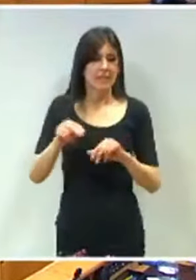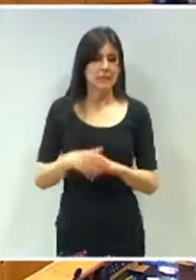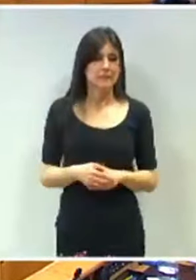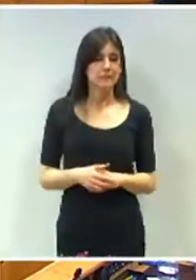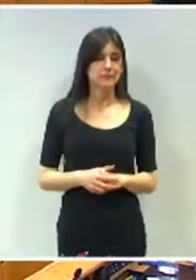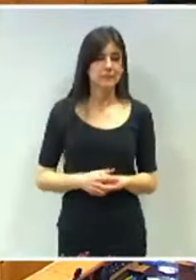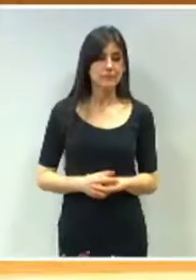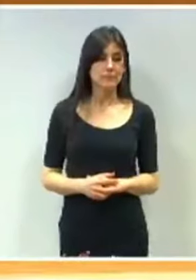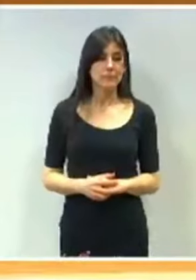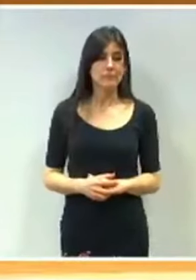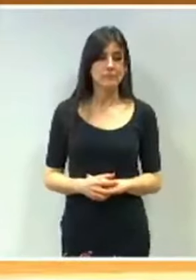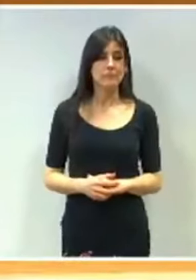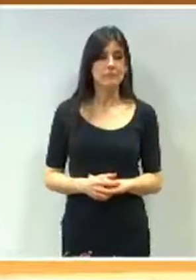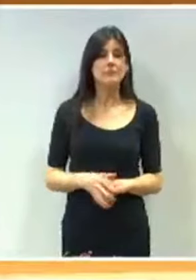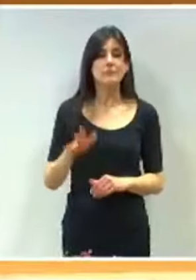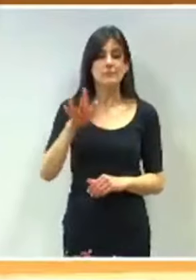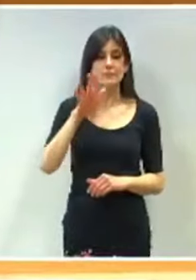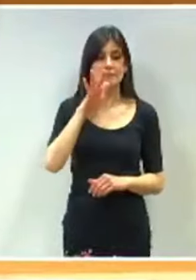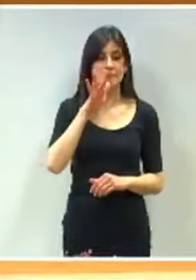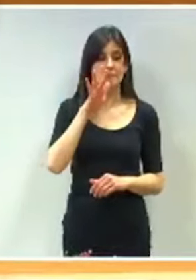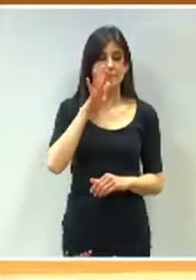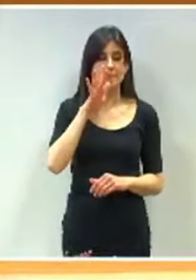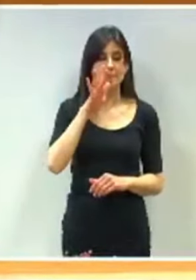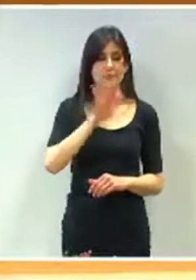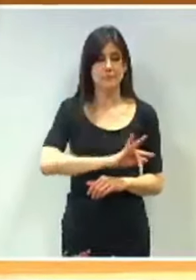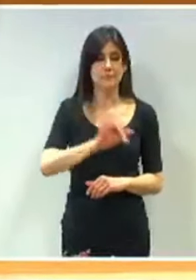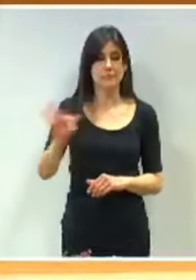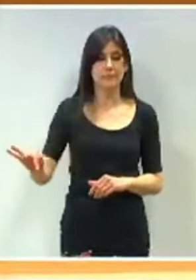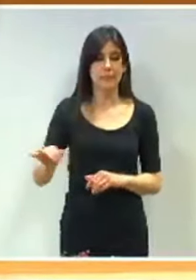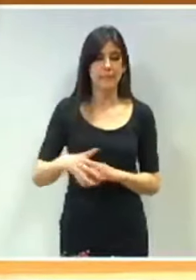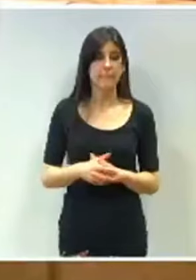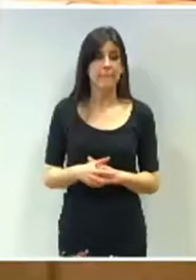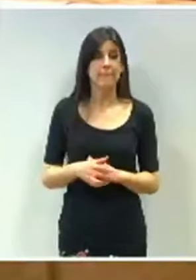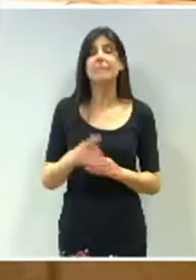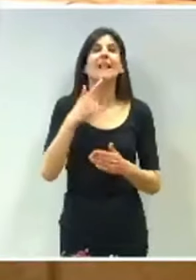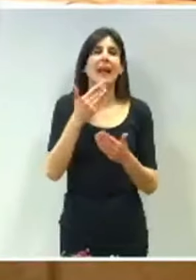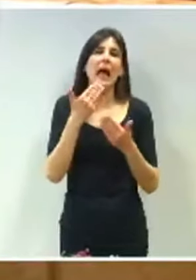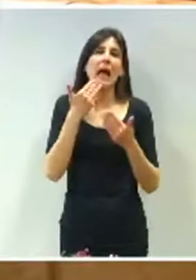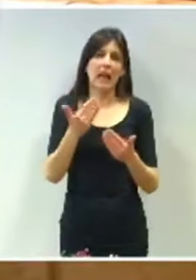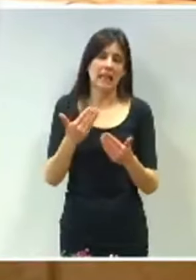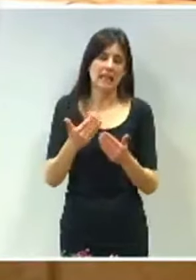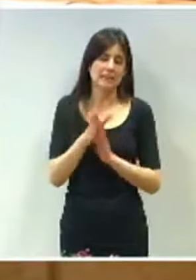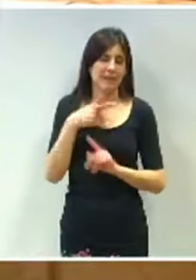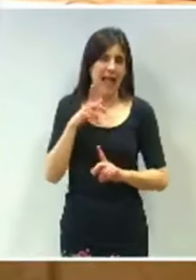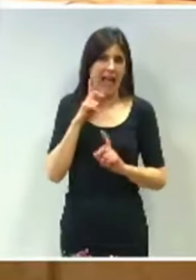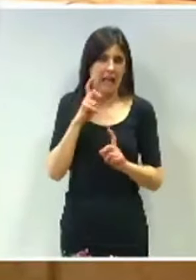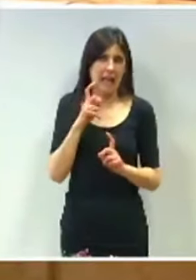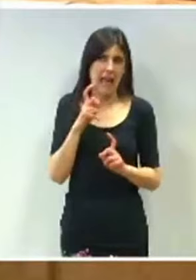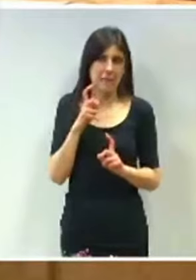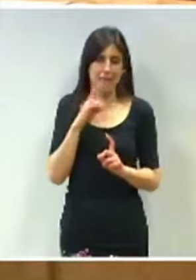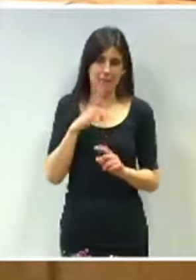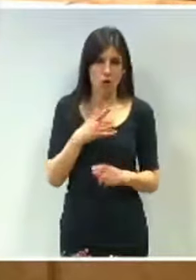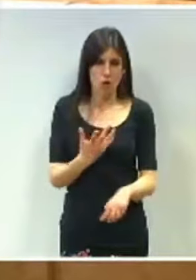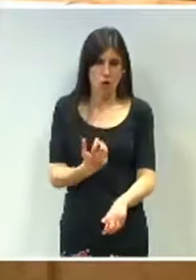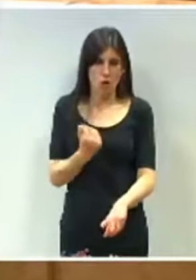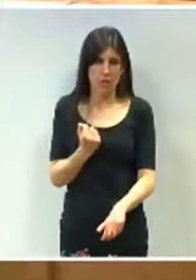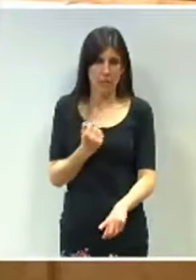señoría señor ministro tiene la palabra Gracias señor presidente voy a intentar contenerme ante una